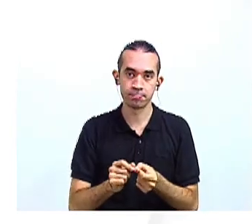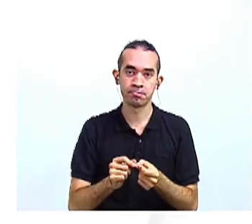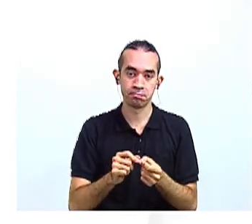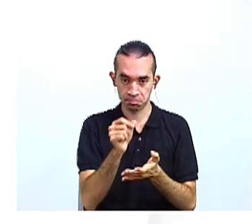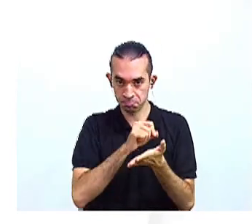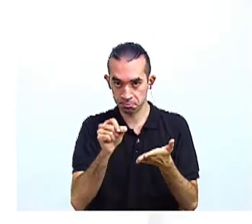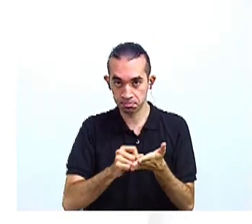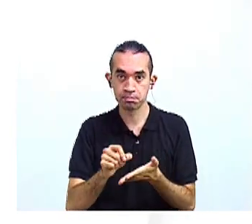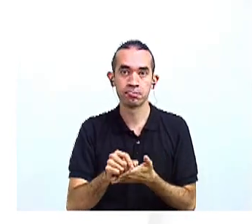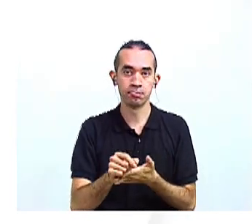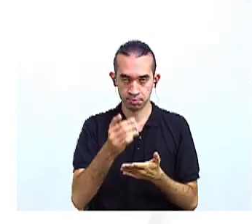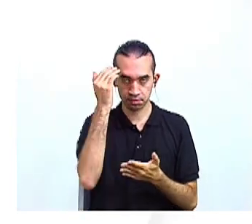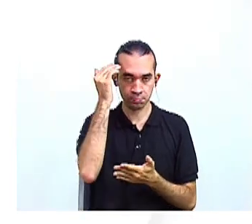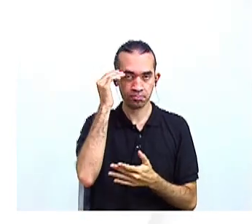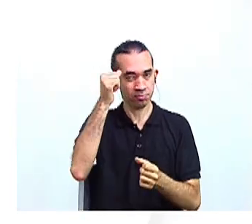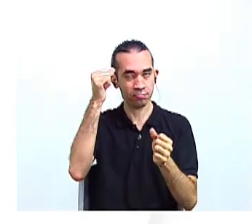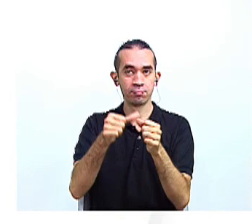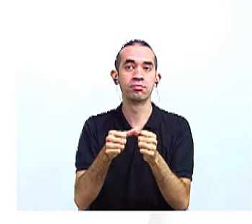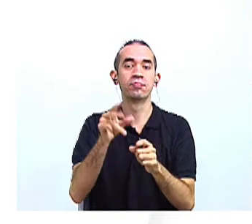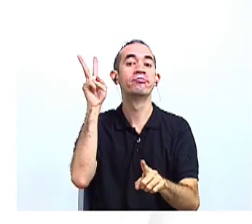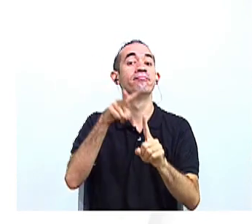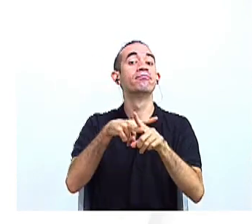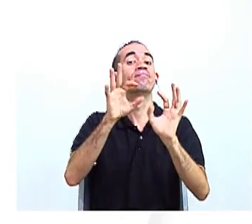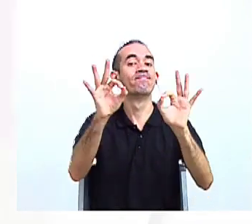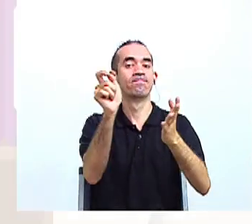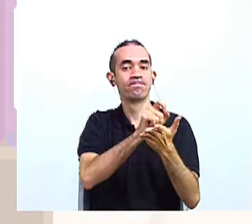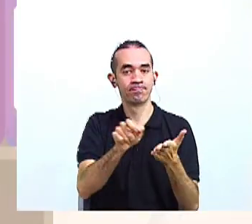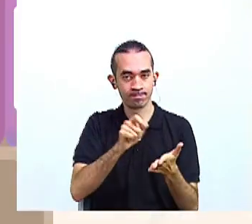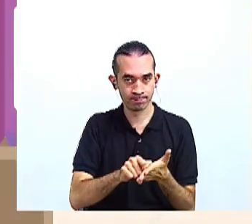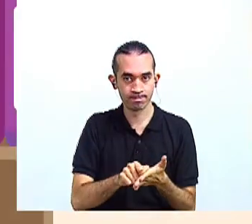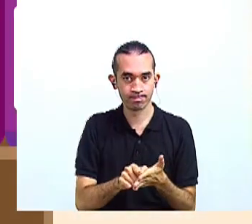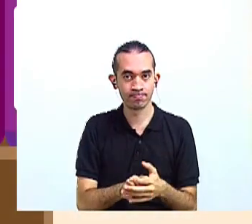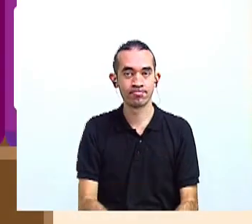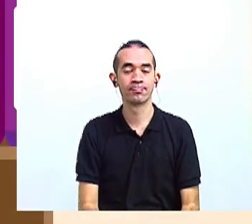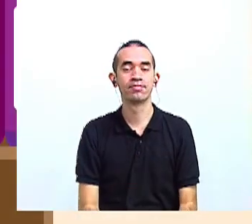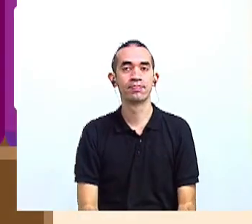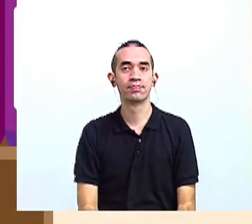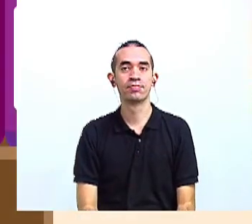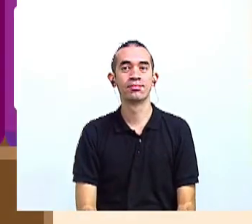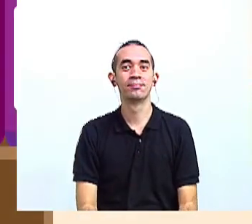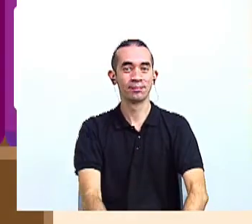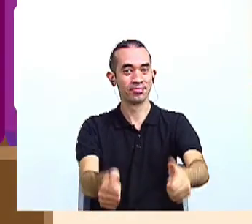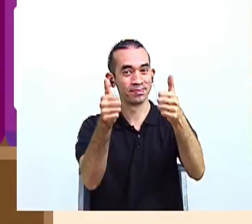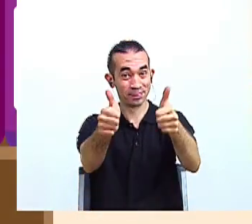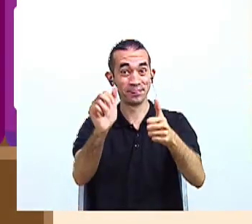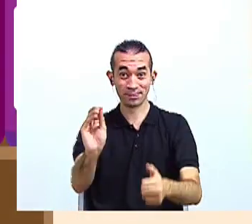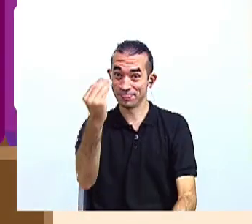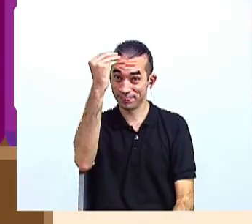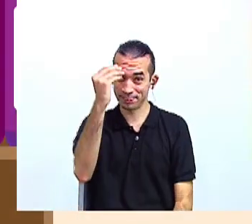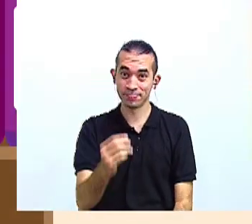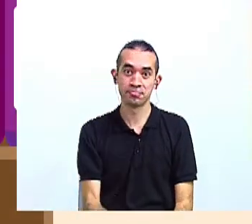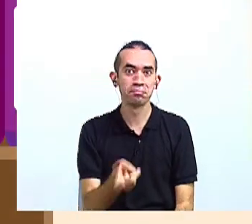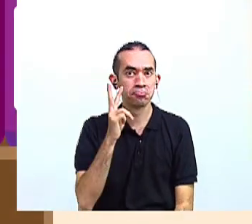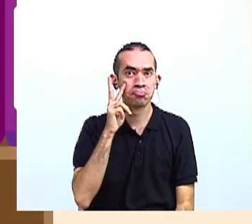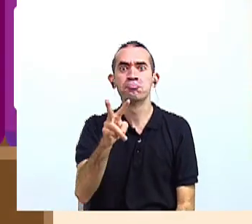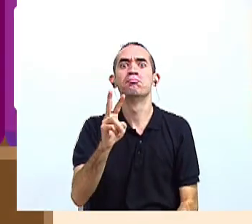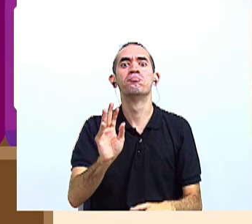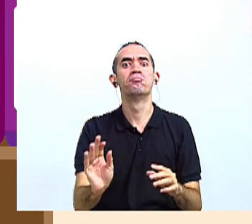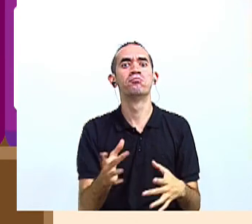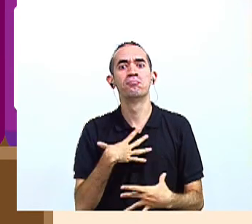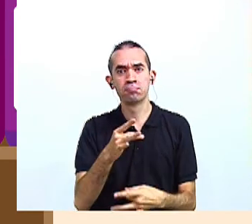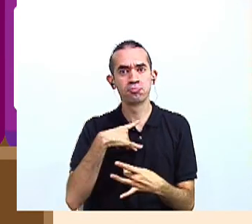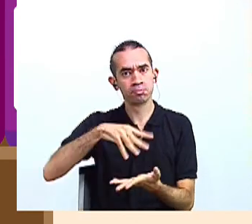escribir. Sí, recuerden de aplicarlo muy bien en la escritura. Muy bien, jóvenes, vean qué interesante todo